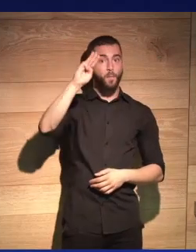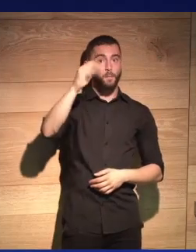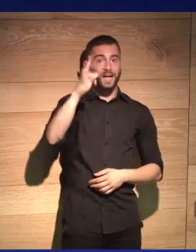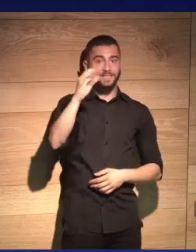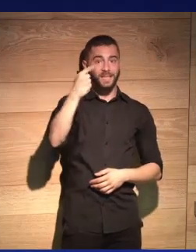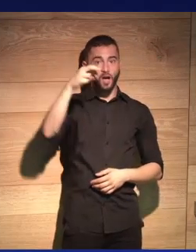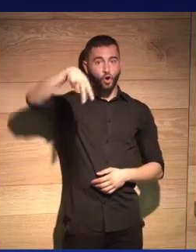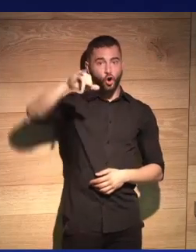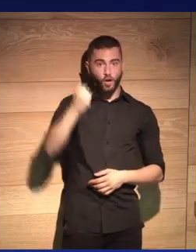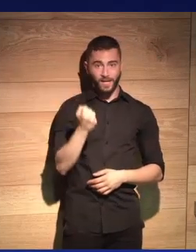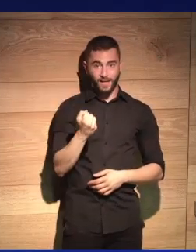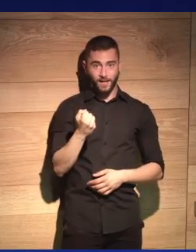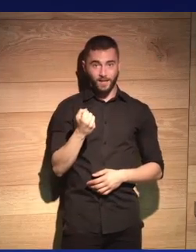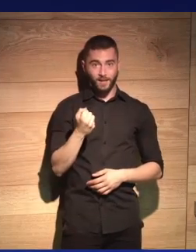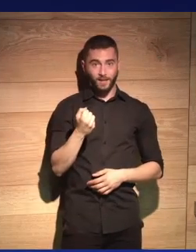está